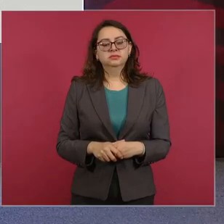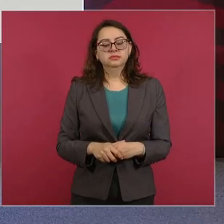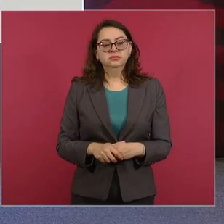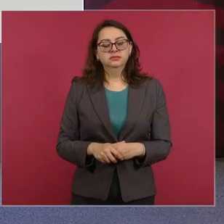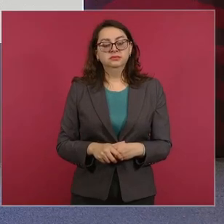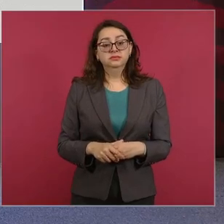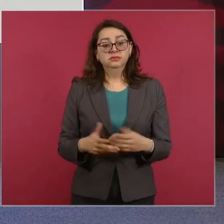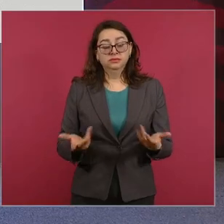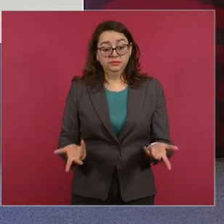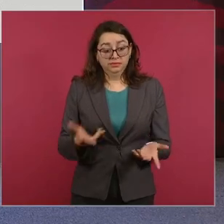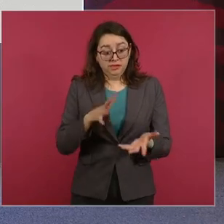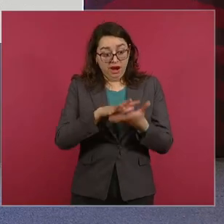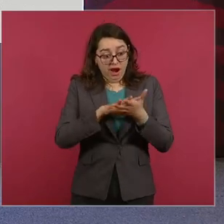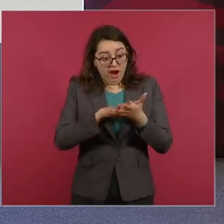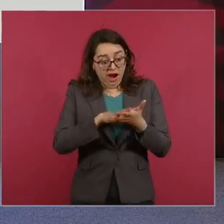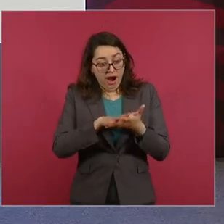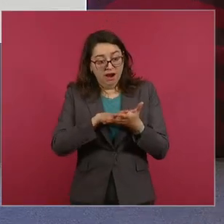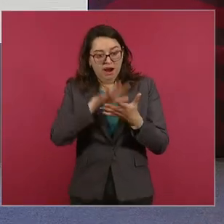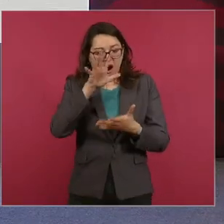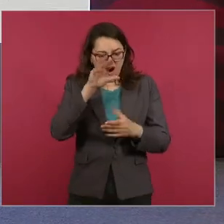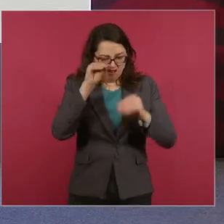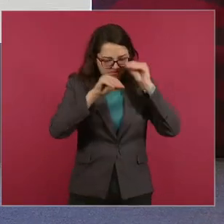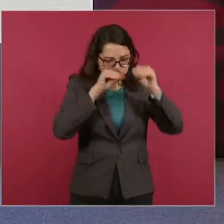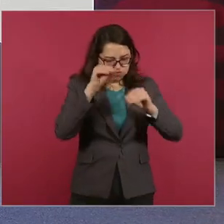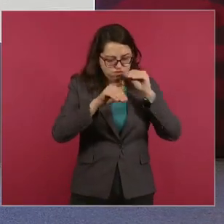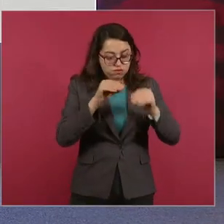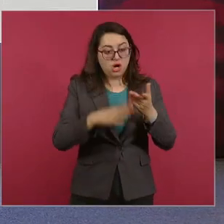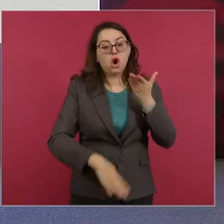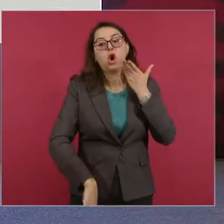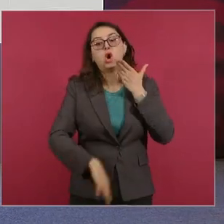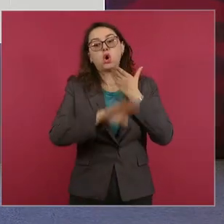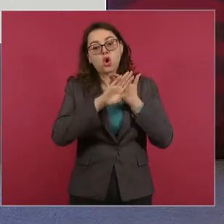de ellas tendenciosas y en mi contra